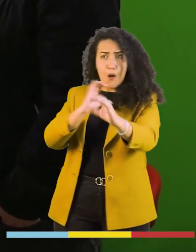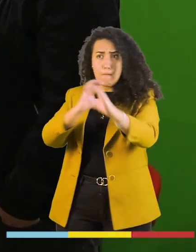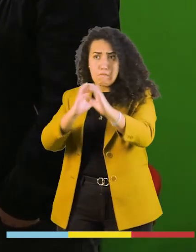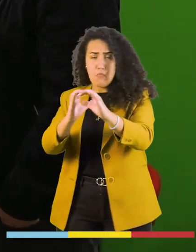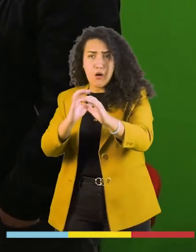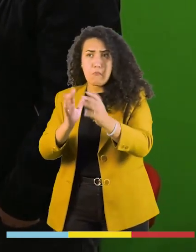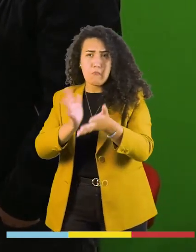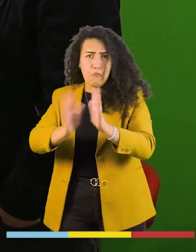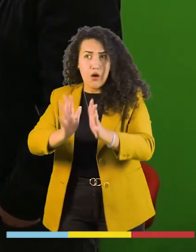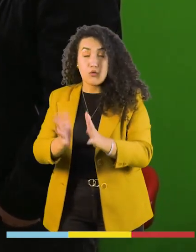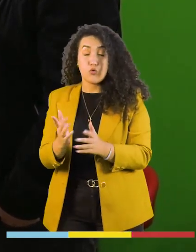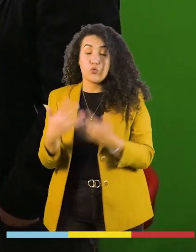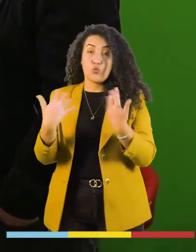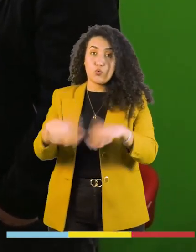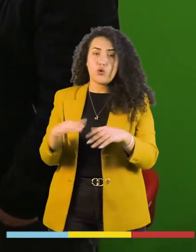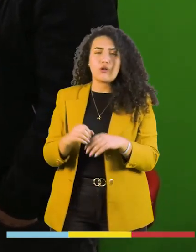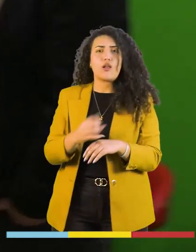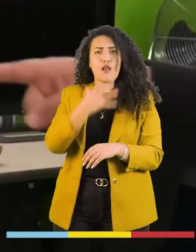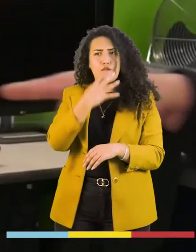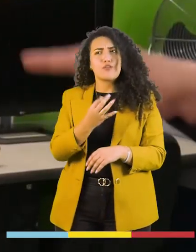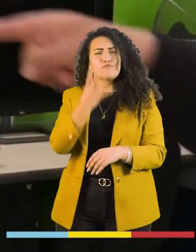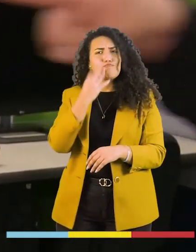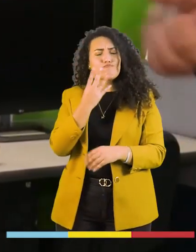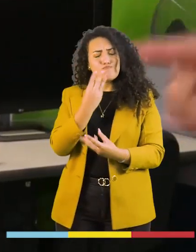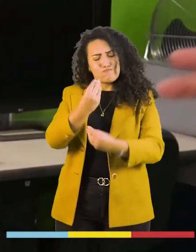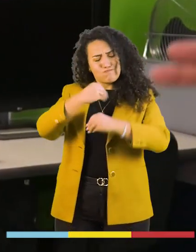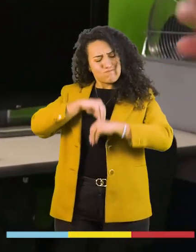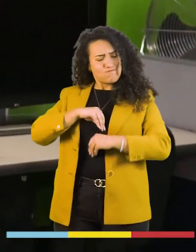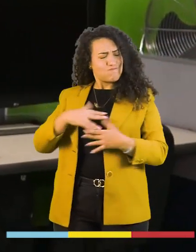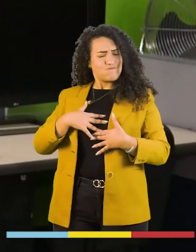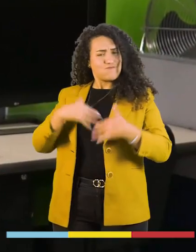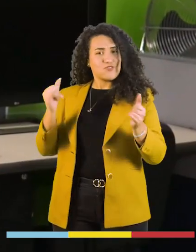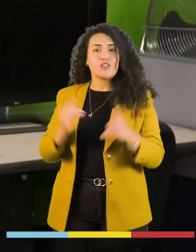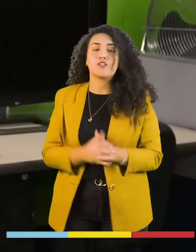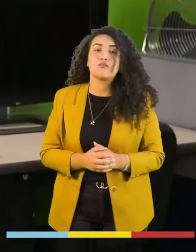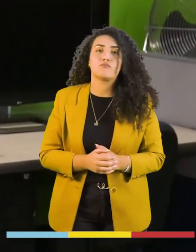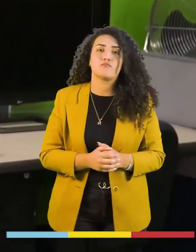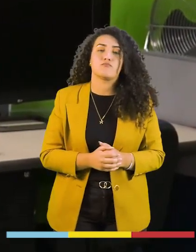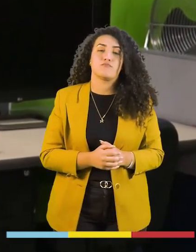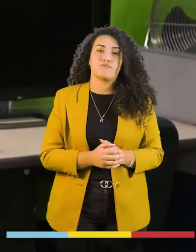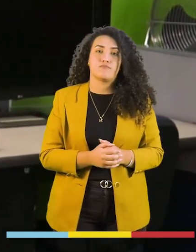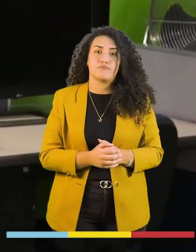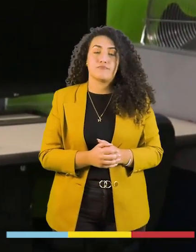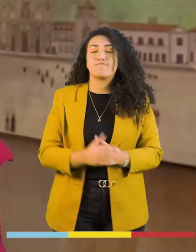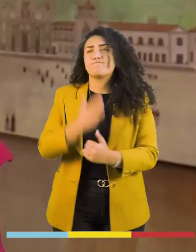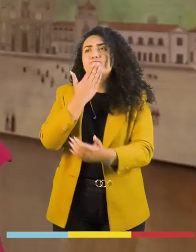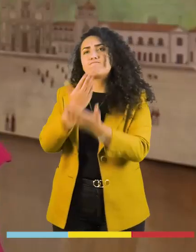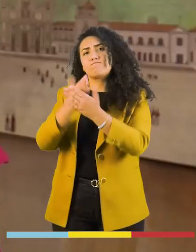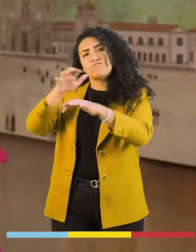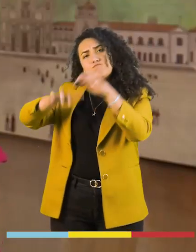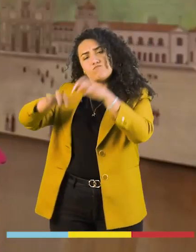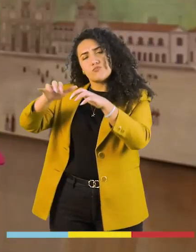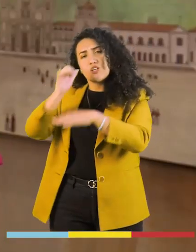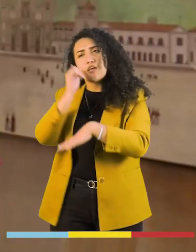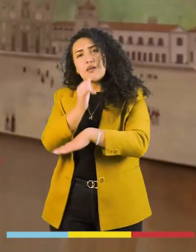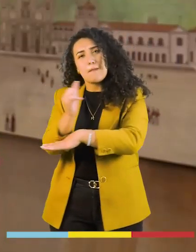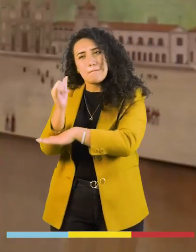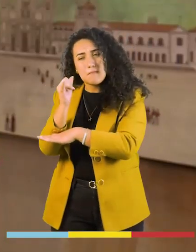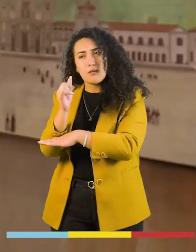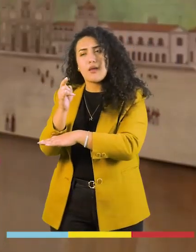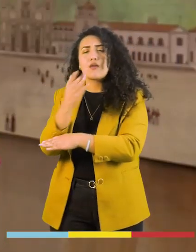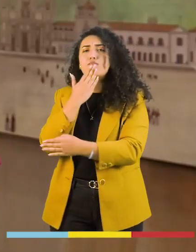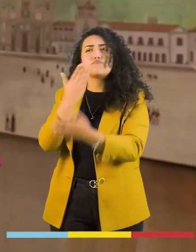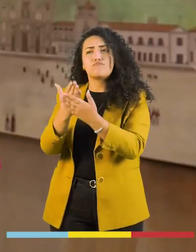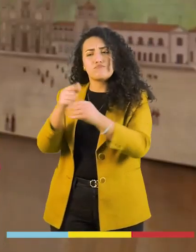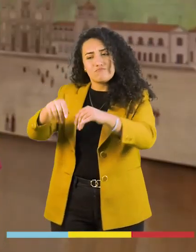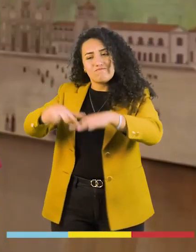comunidad sorda y podernos comunicar con ellos. Entonces fue una experiencia súper enriquecedora. Me siento muy agradecida con la